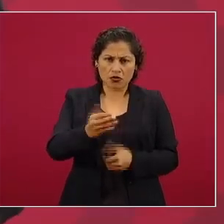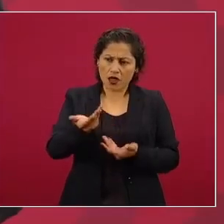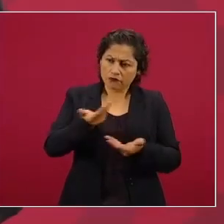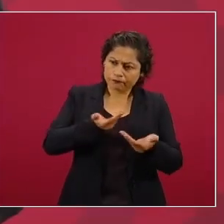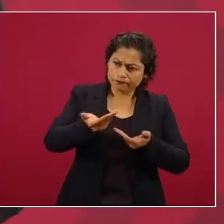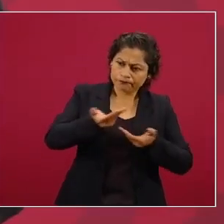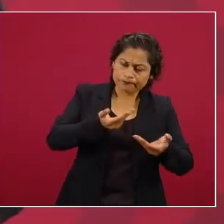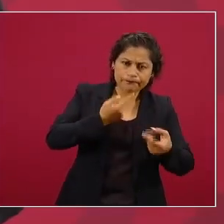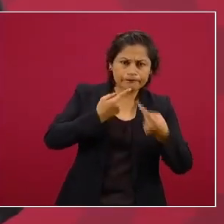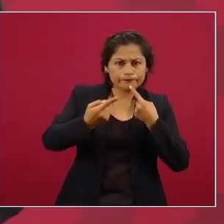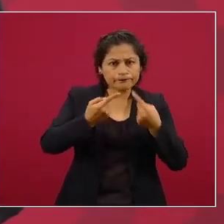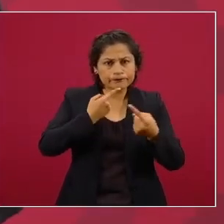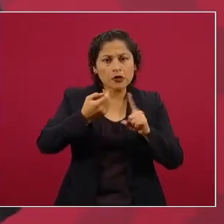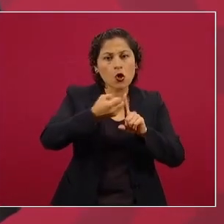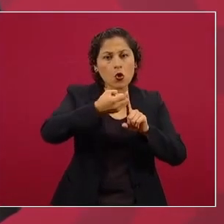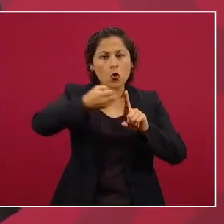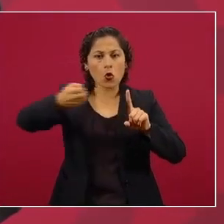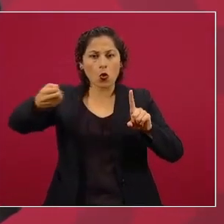¿sí?, ordenado,